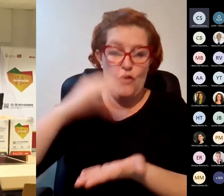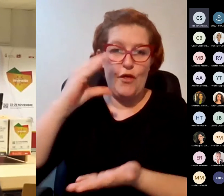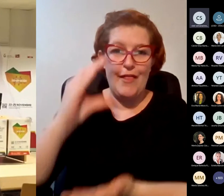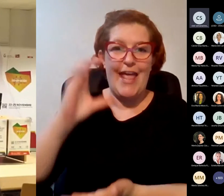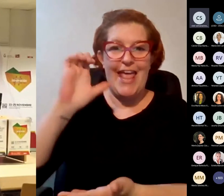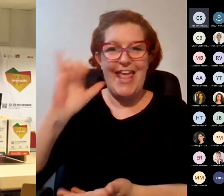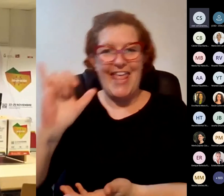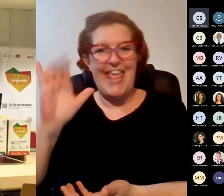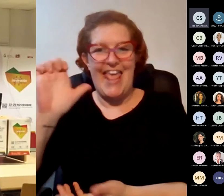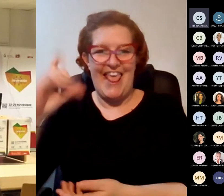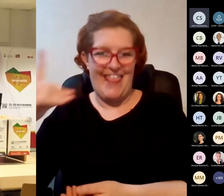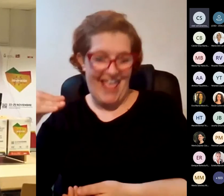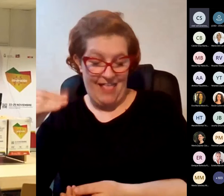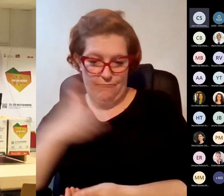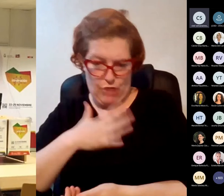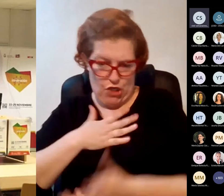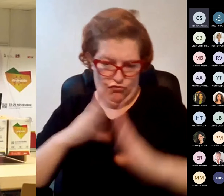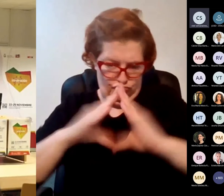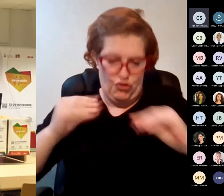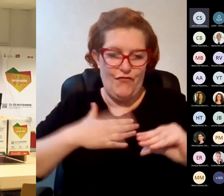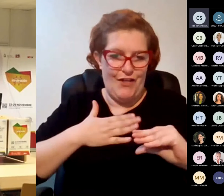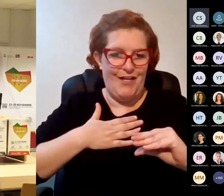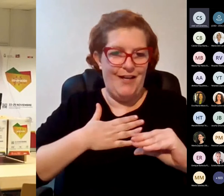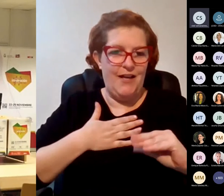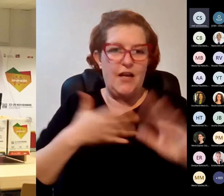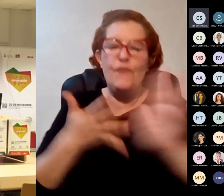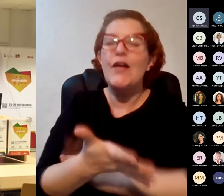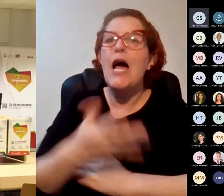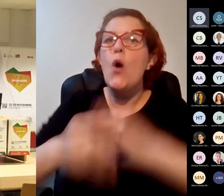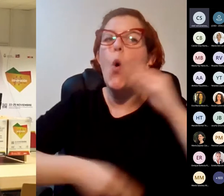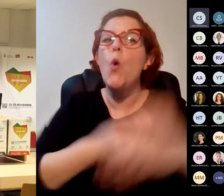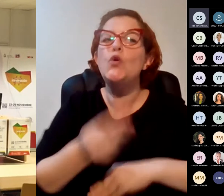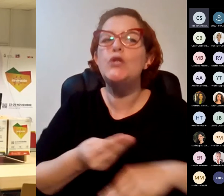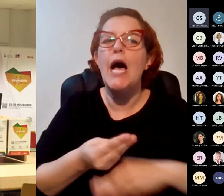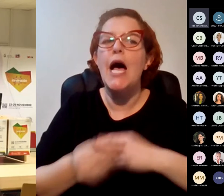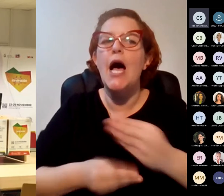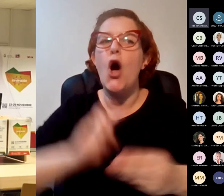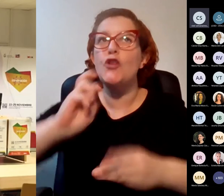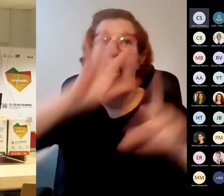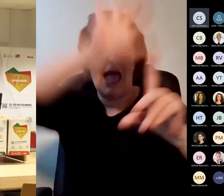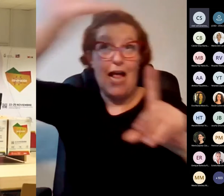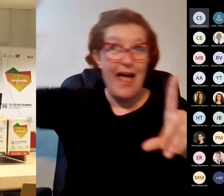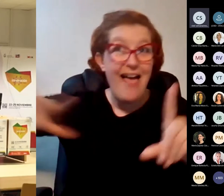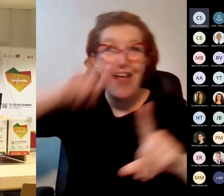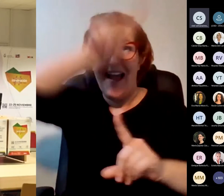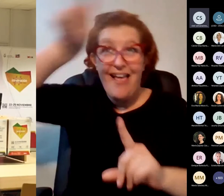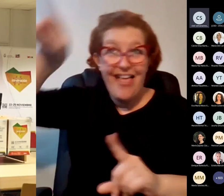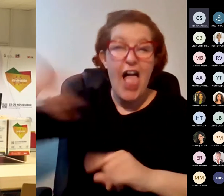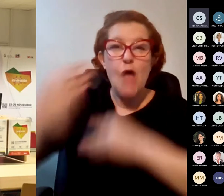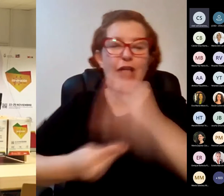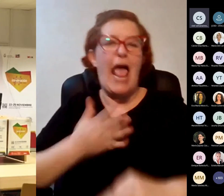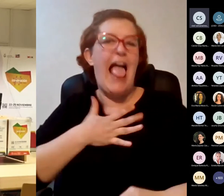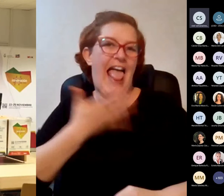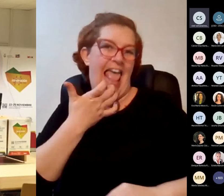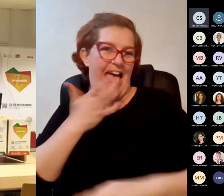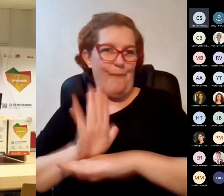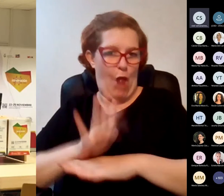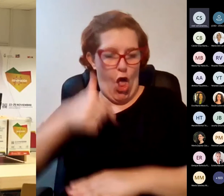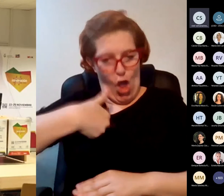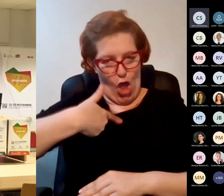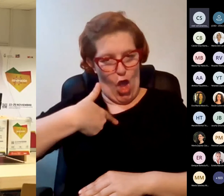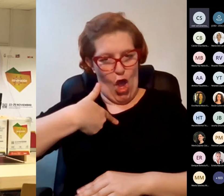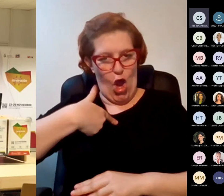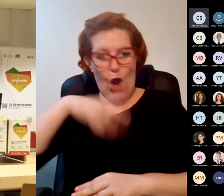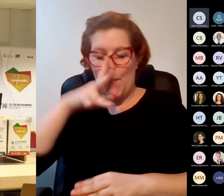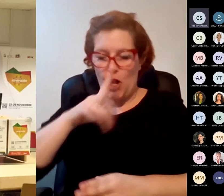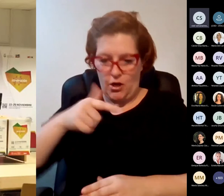está siendo puesto como ejemplo en toda españa como hemos transformado una